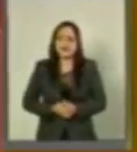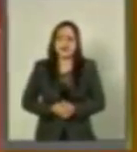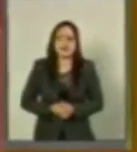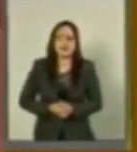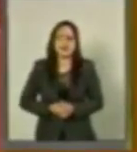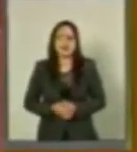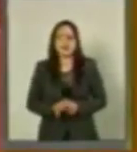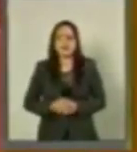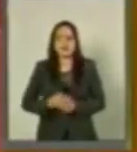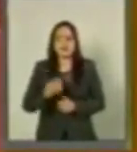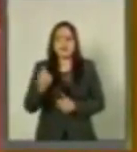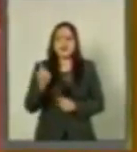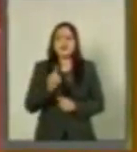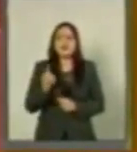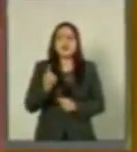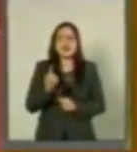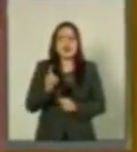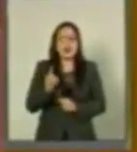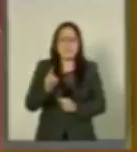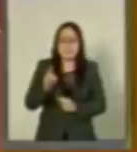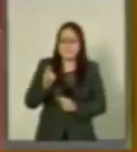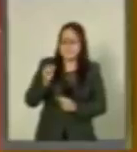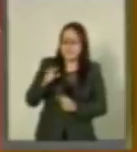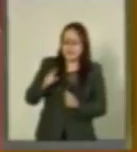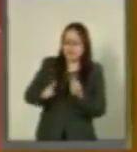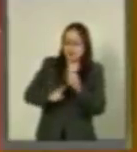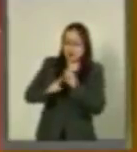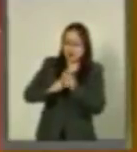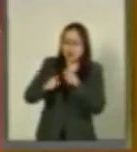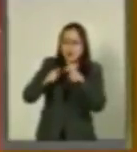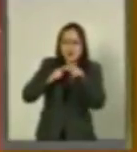porque son los mismos problemas.